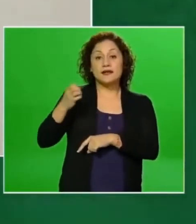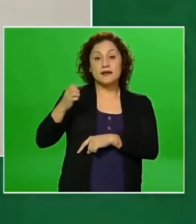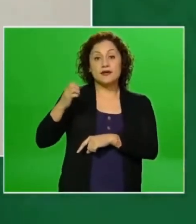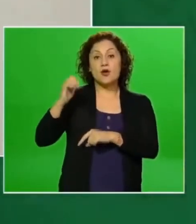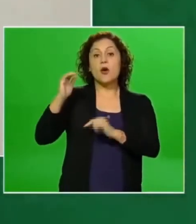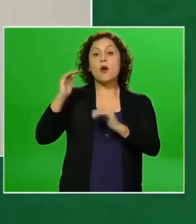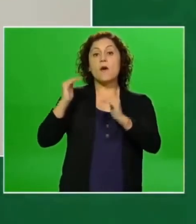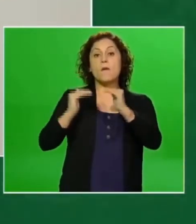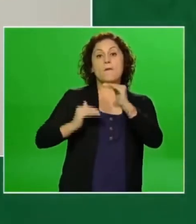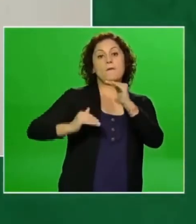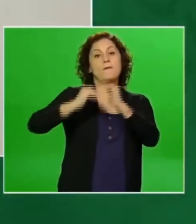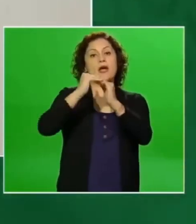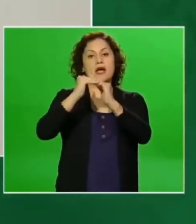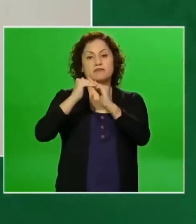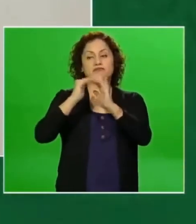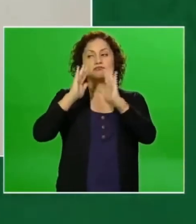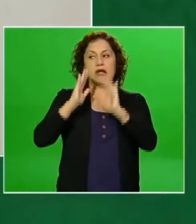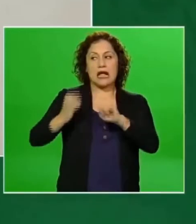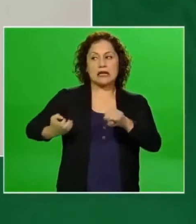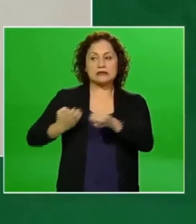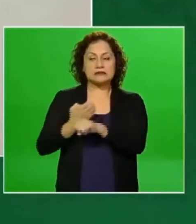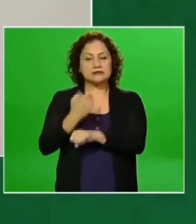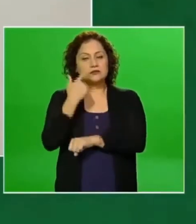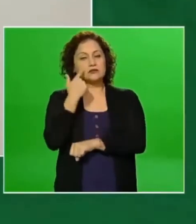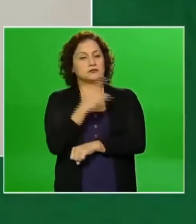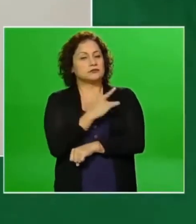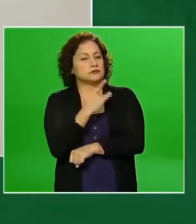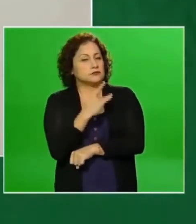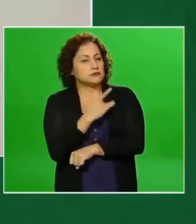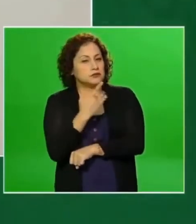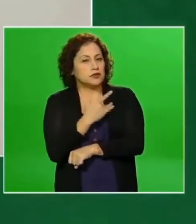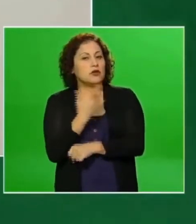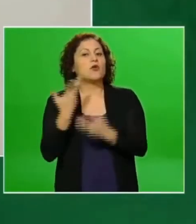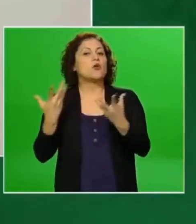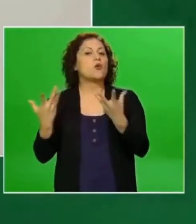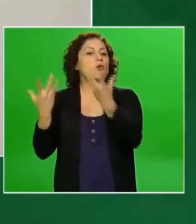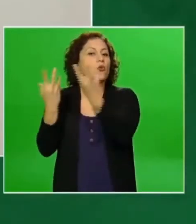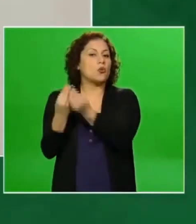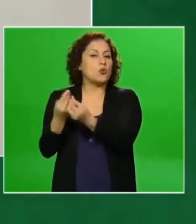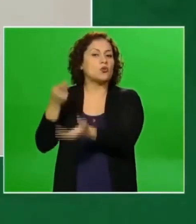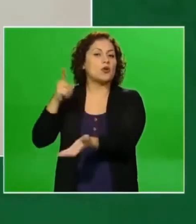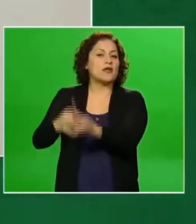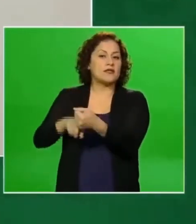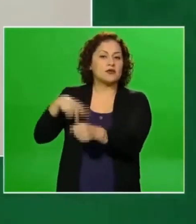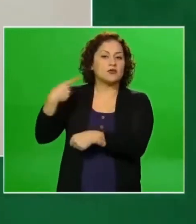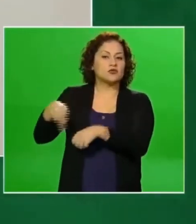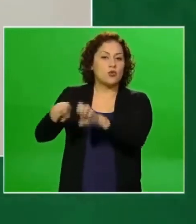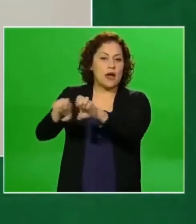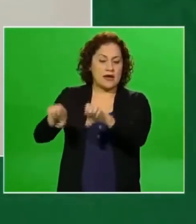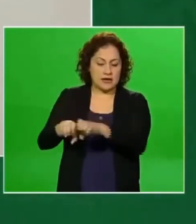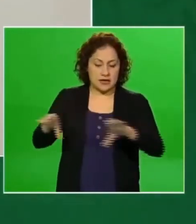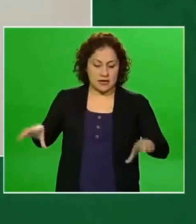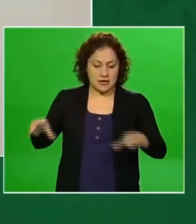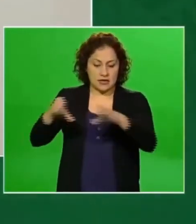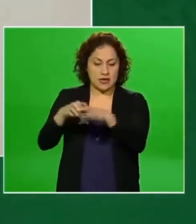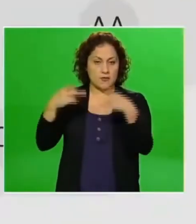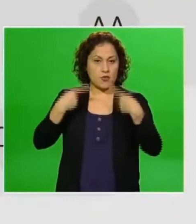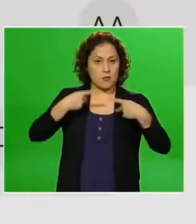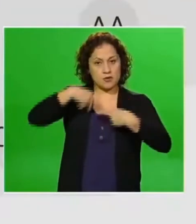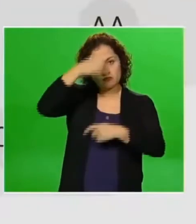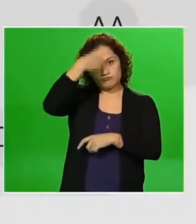que las entidades pueden aplicar. Lo hacen siempre en coordinación con sus equipos técnicos. Recordemos que un